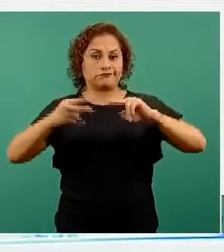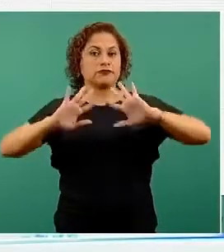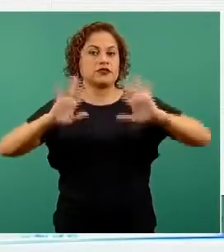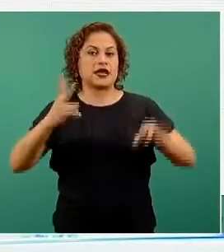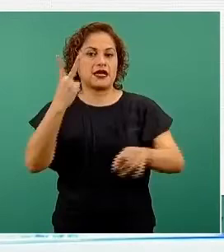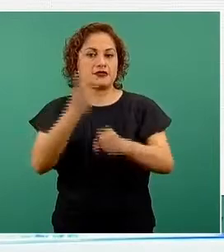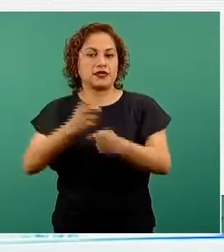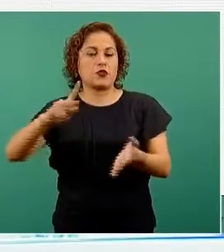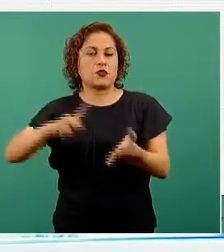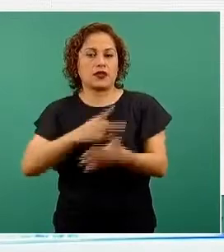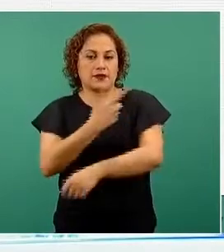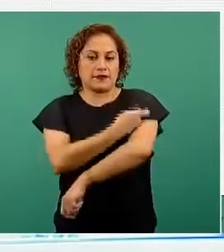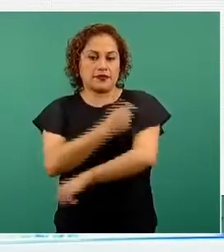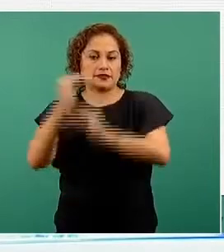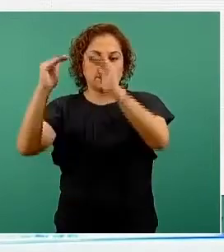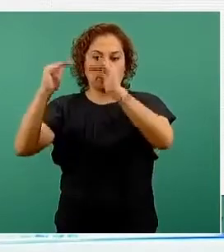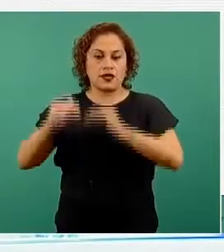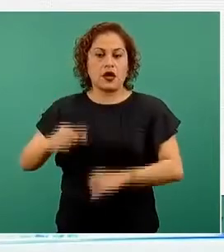mayores